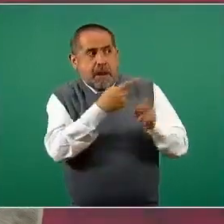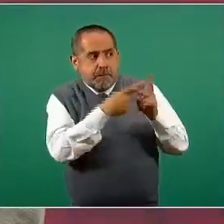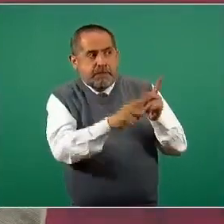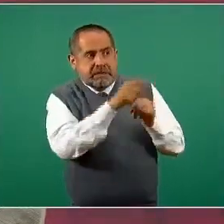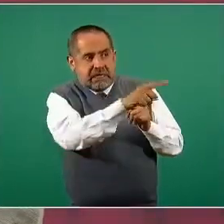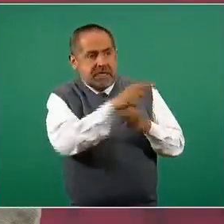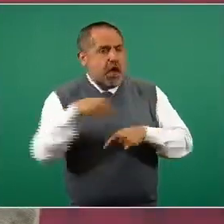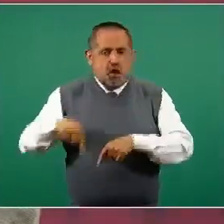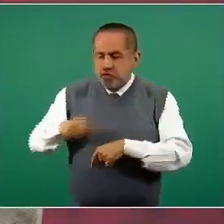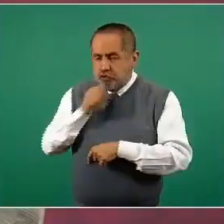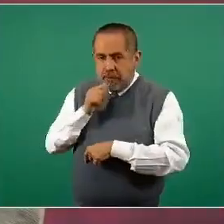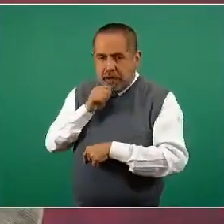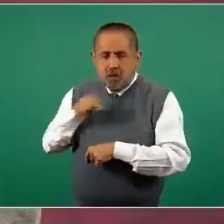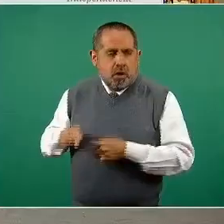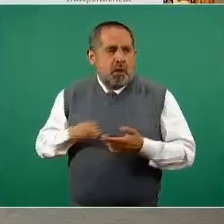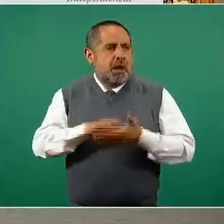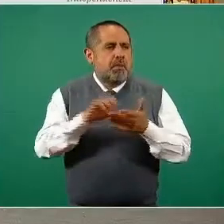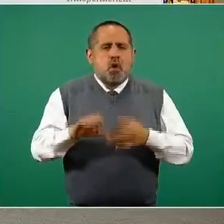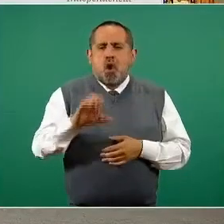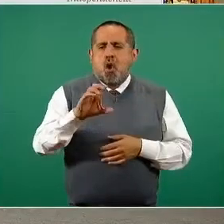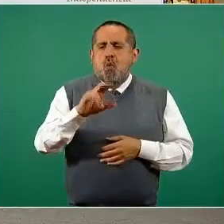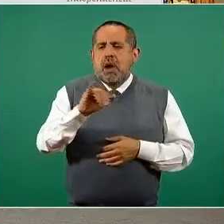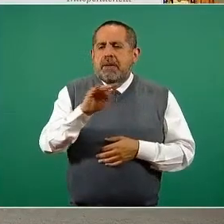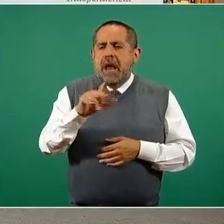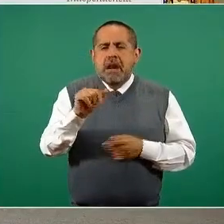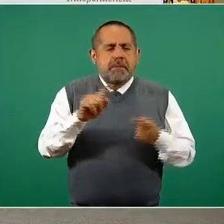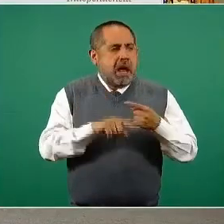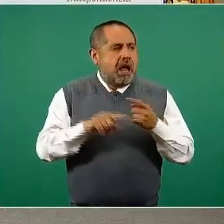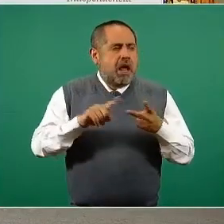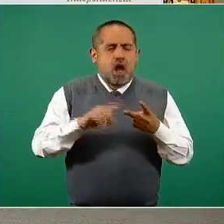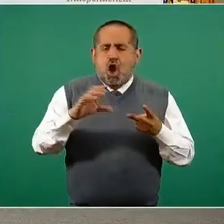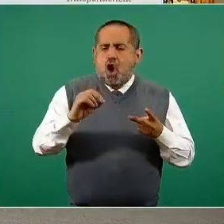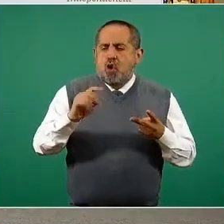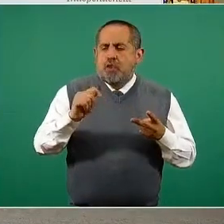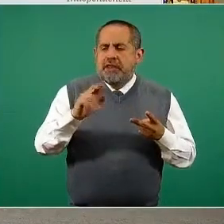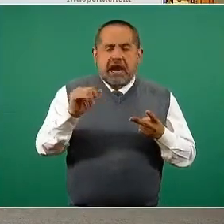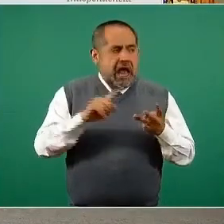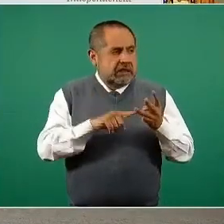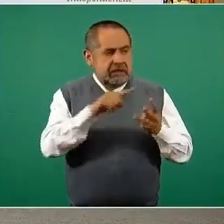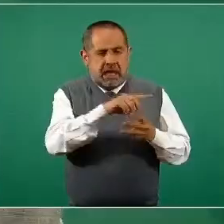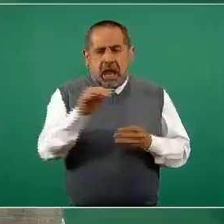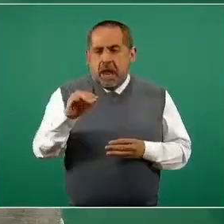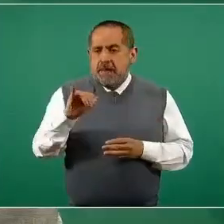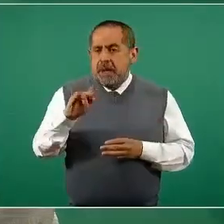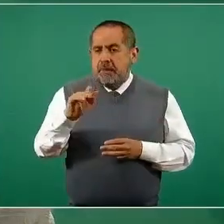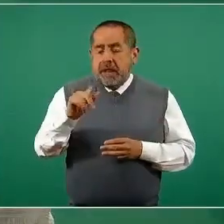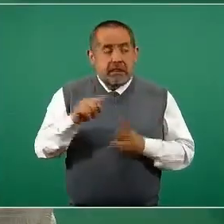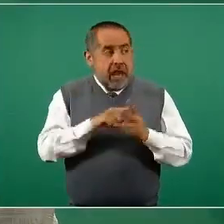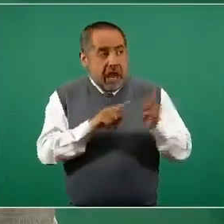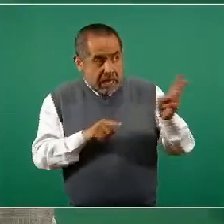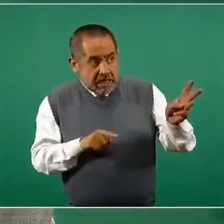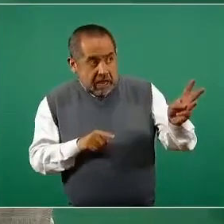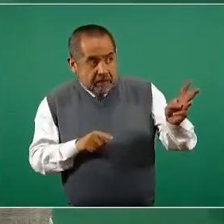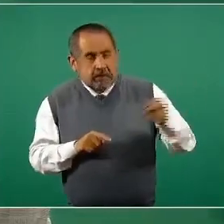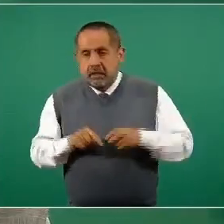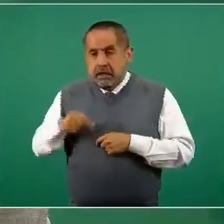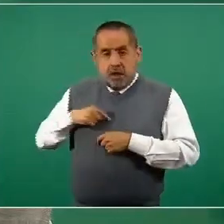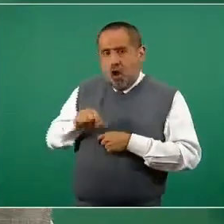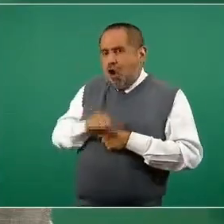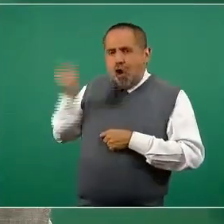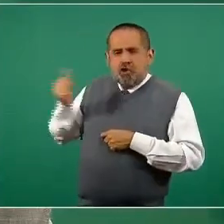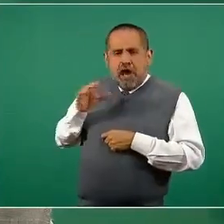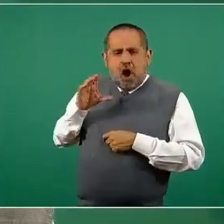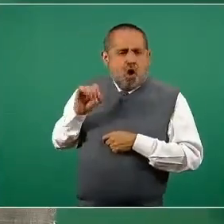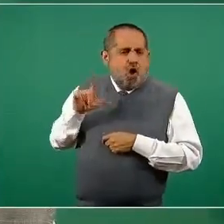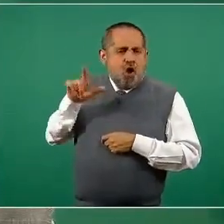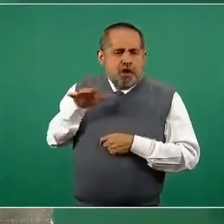semana, Coajimalpa, Magdalena Contreras y Milpalta. Las personas de las otras colonias